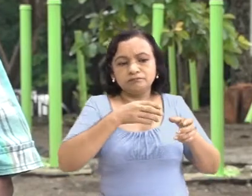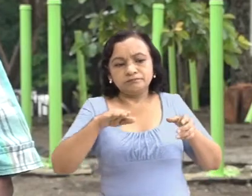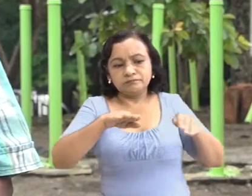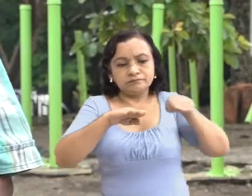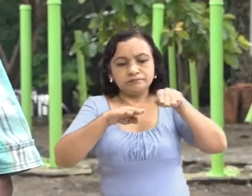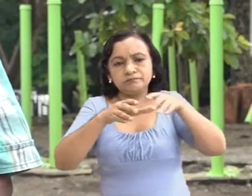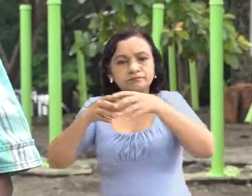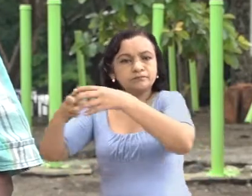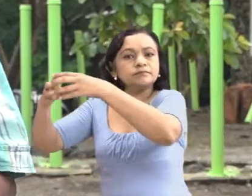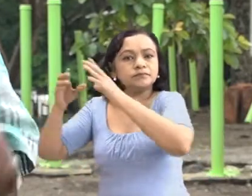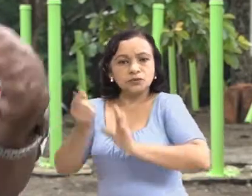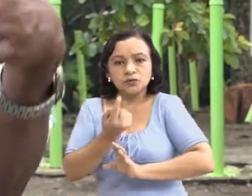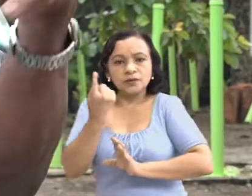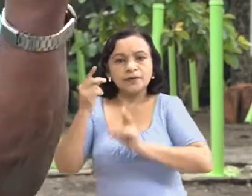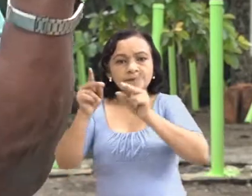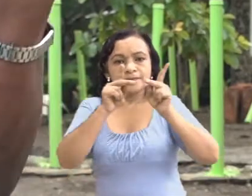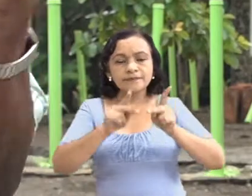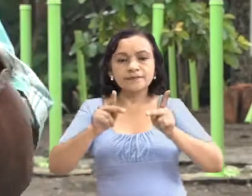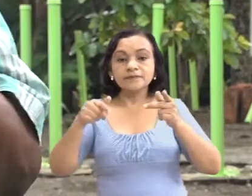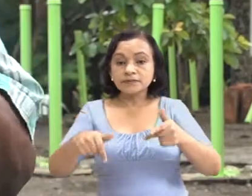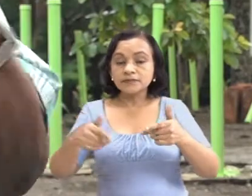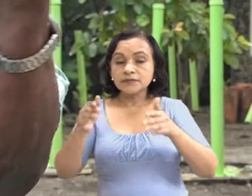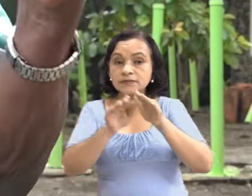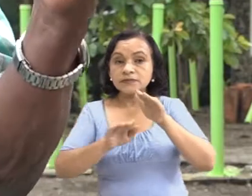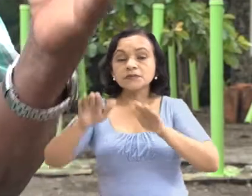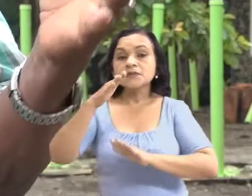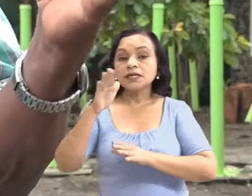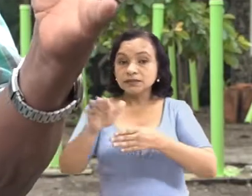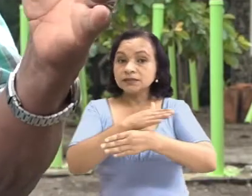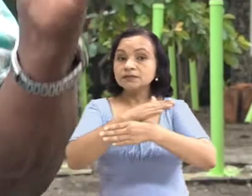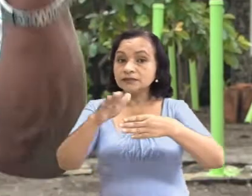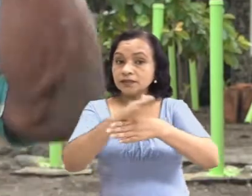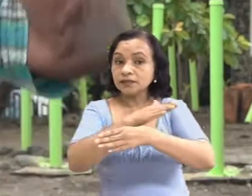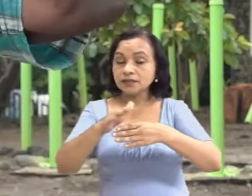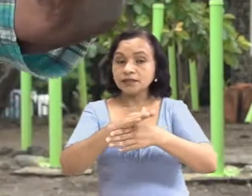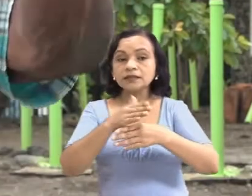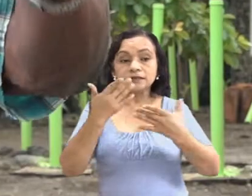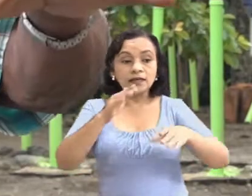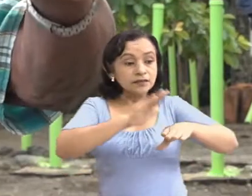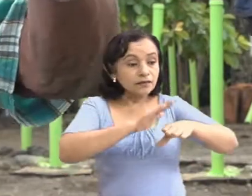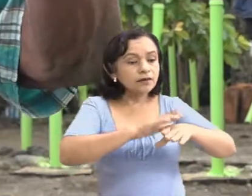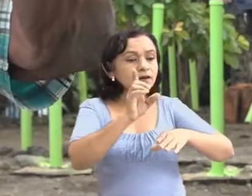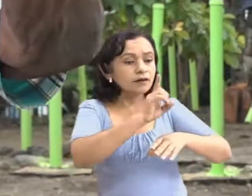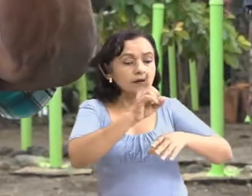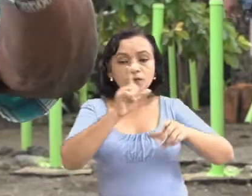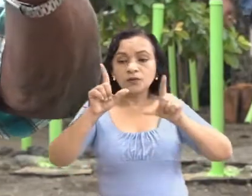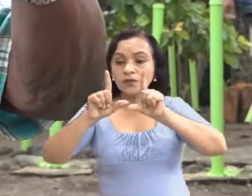se salga de ahí. Ahora las cosas son un poco más distintas, pues porque ya les tienen unos lugares